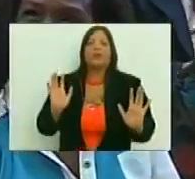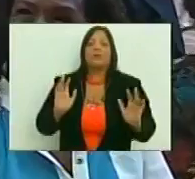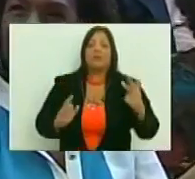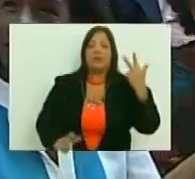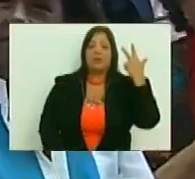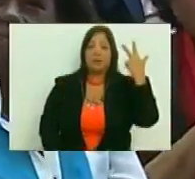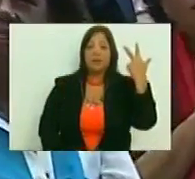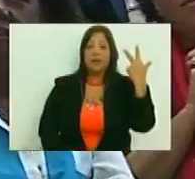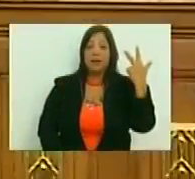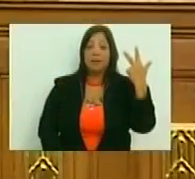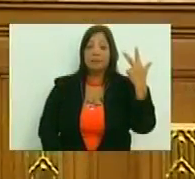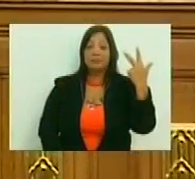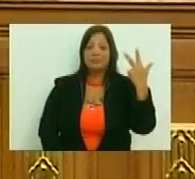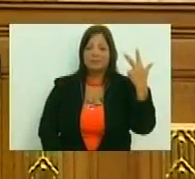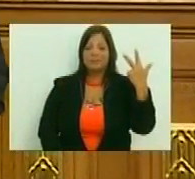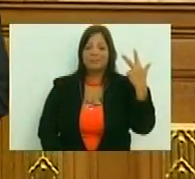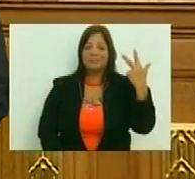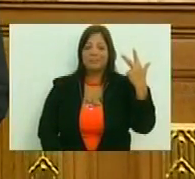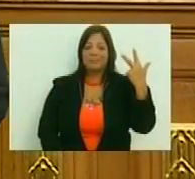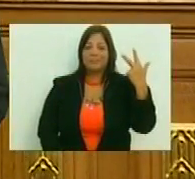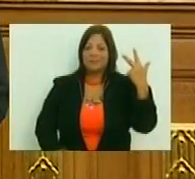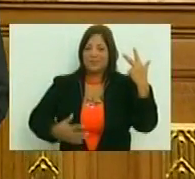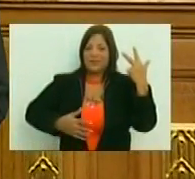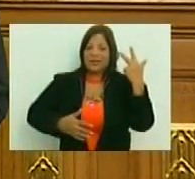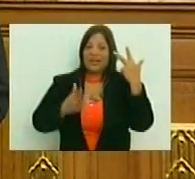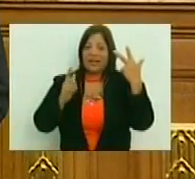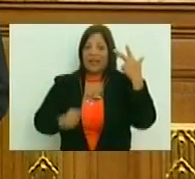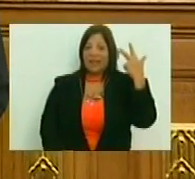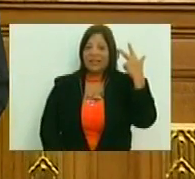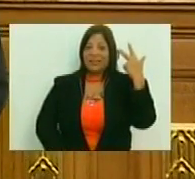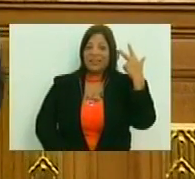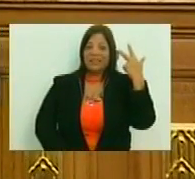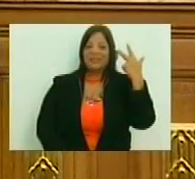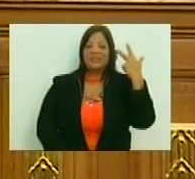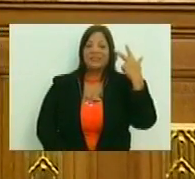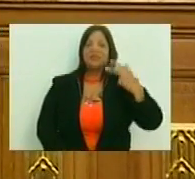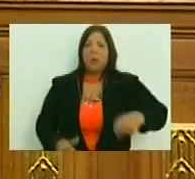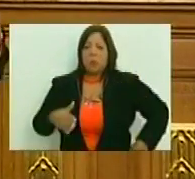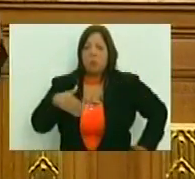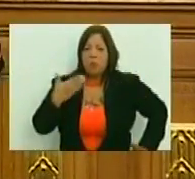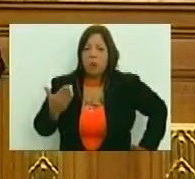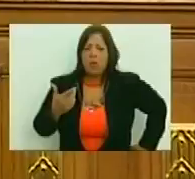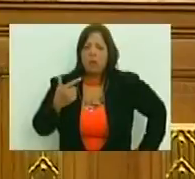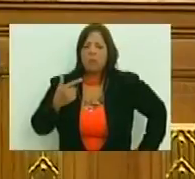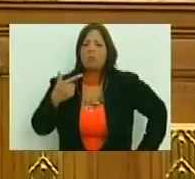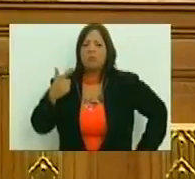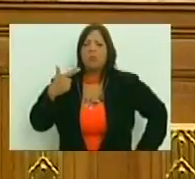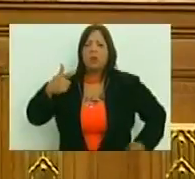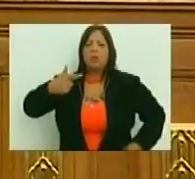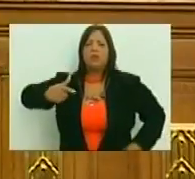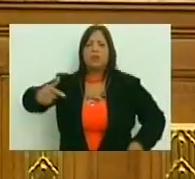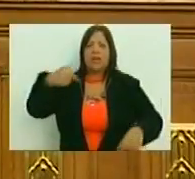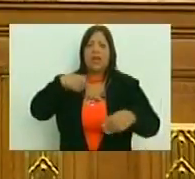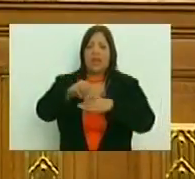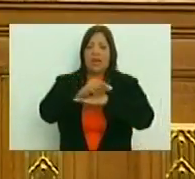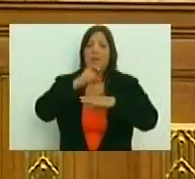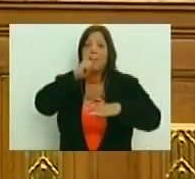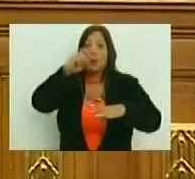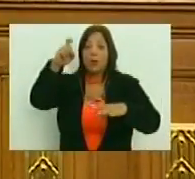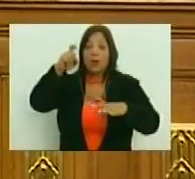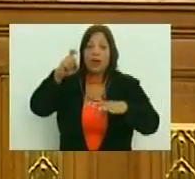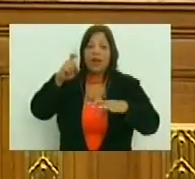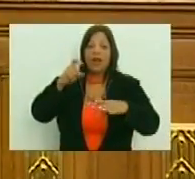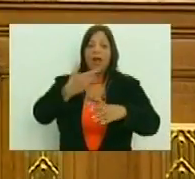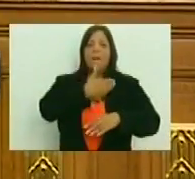tercera, y no la menos importante, es que podemos decir que Nicolás Maduro hoy es